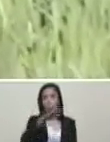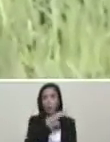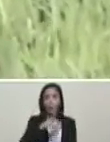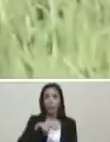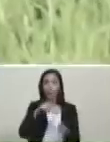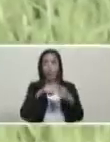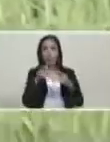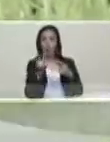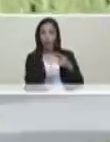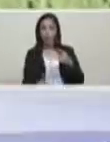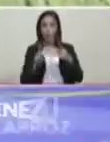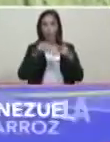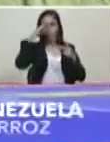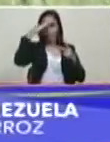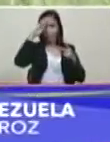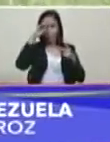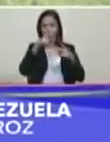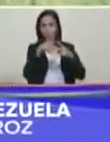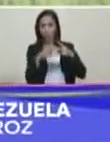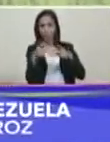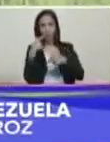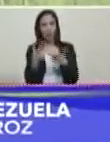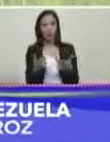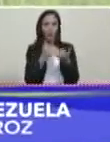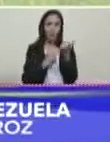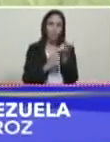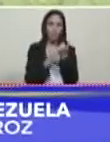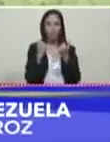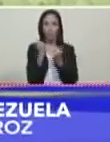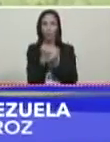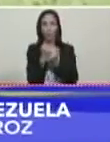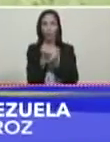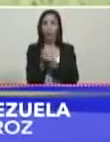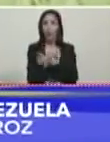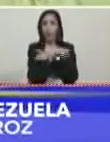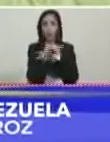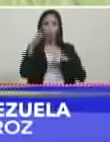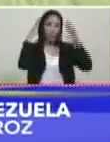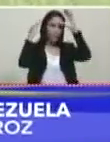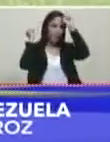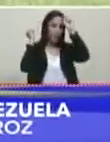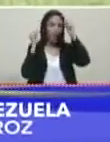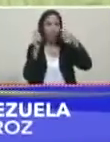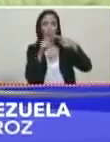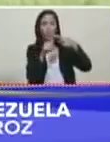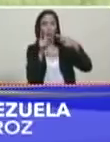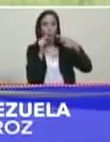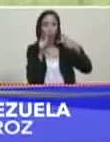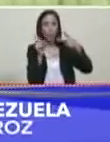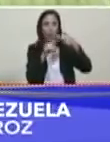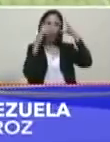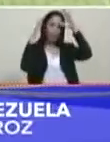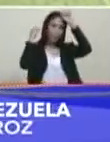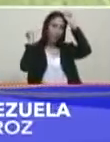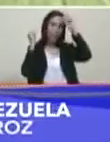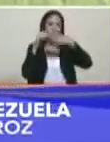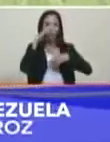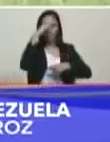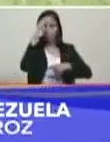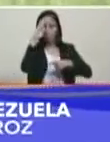y los hermanos del pueblo cubano en la representación de su embajador Dao Tan Chung y el